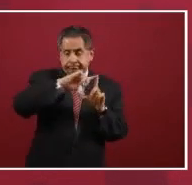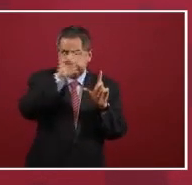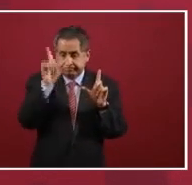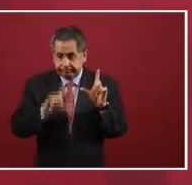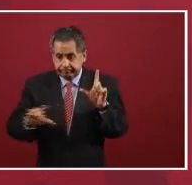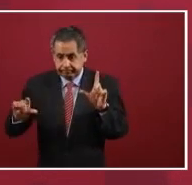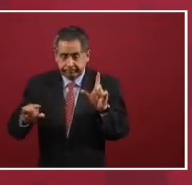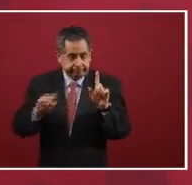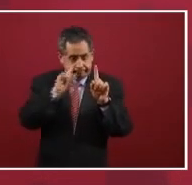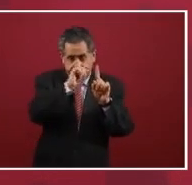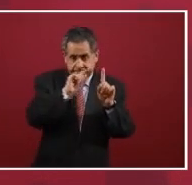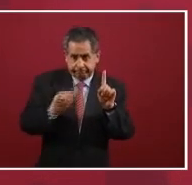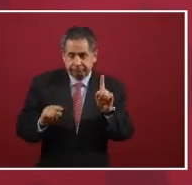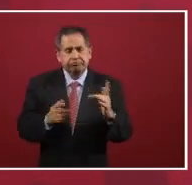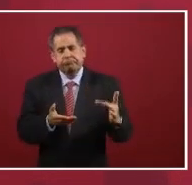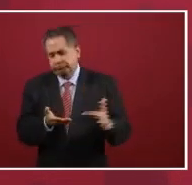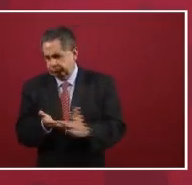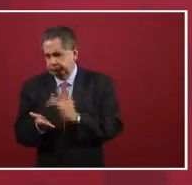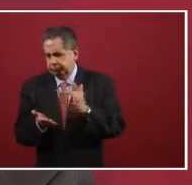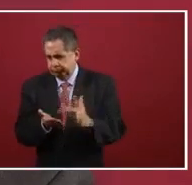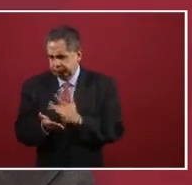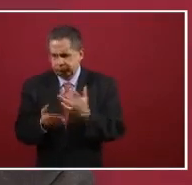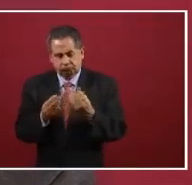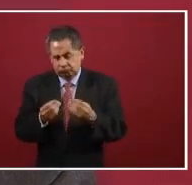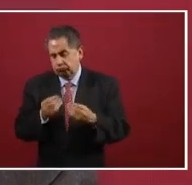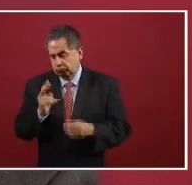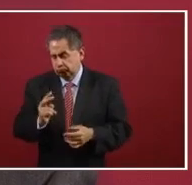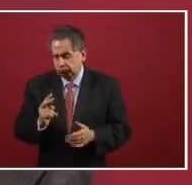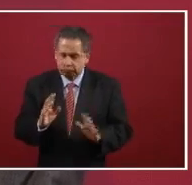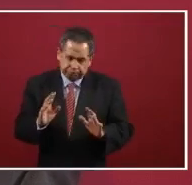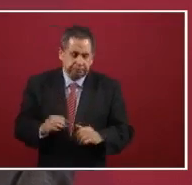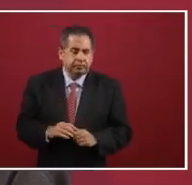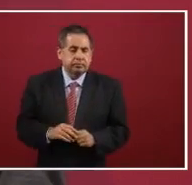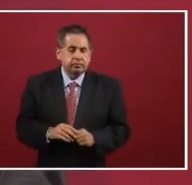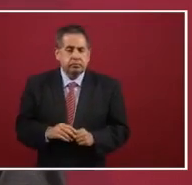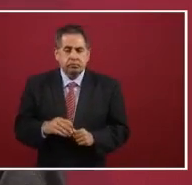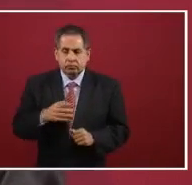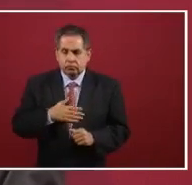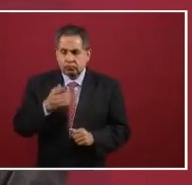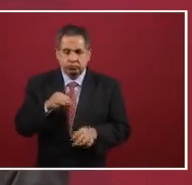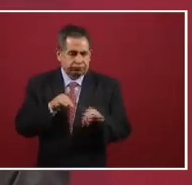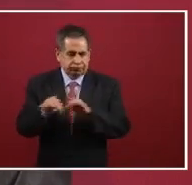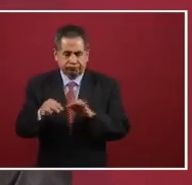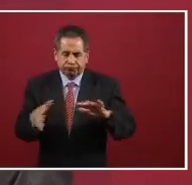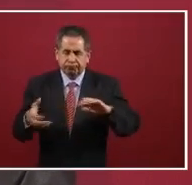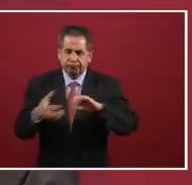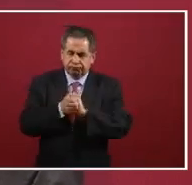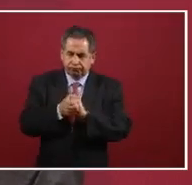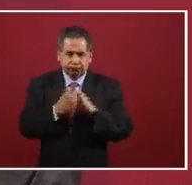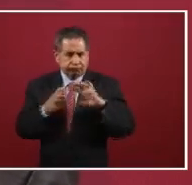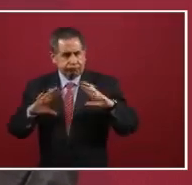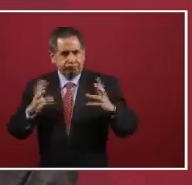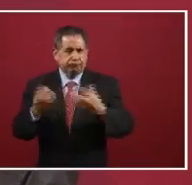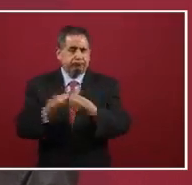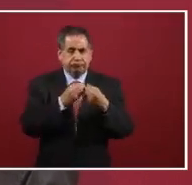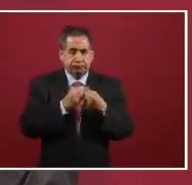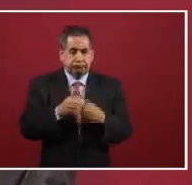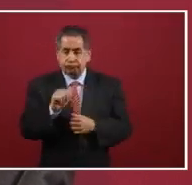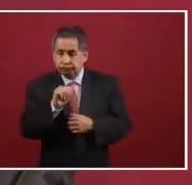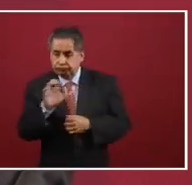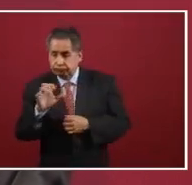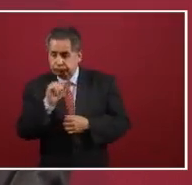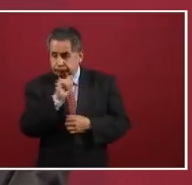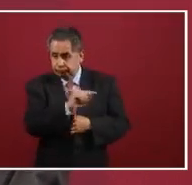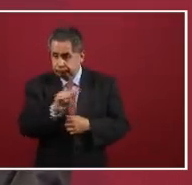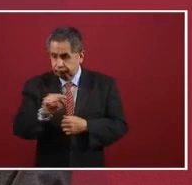general, nos han apoyado mucho en esta tarea, porque es un trabajo conjunto y también participa la sociedad civil, hay toda una